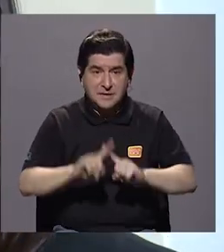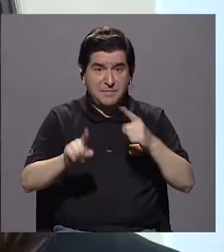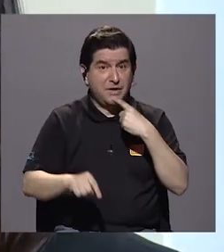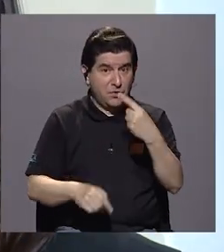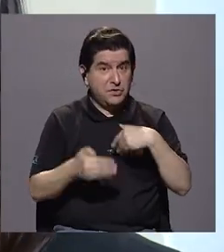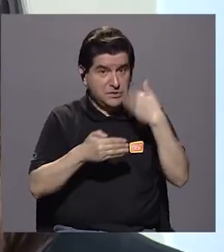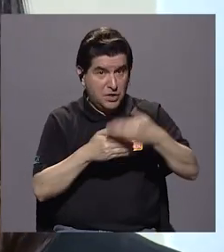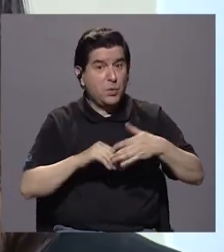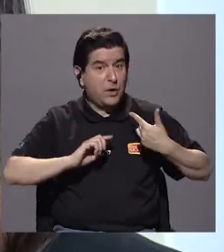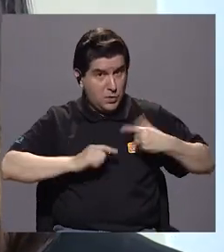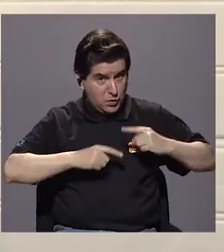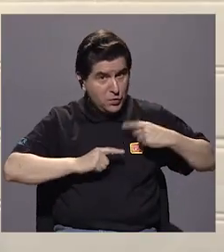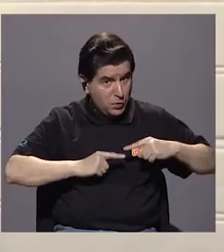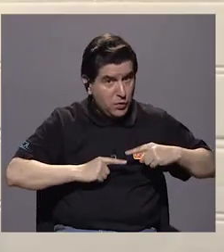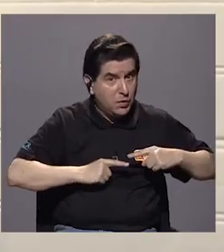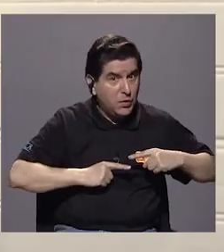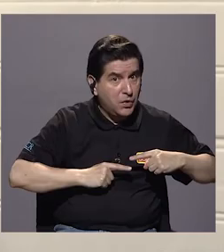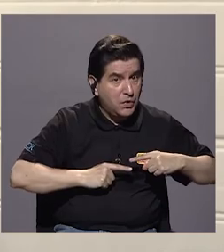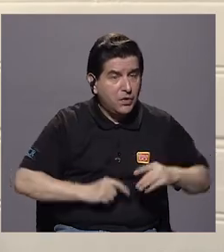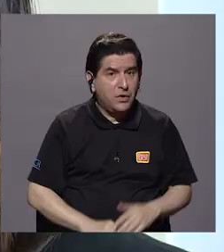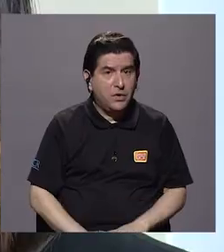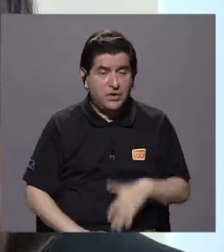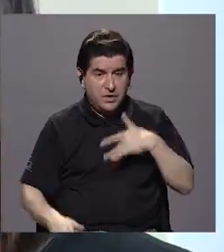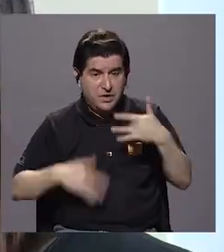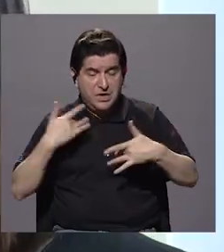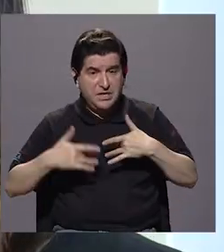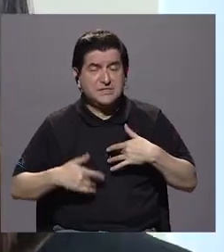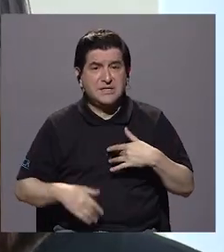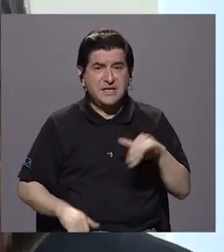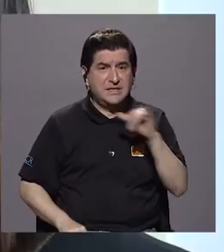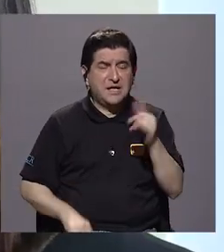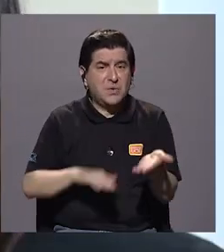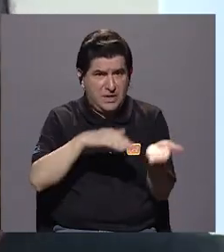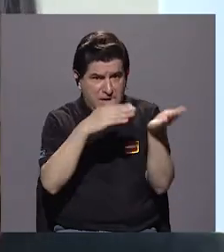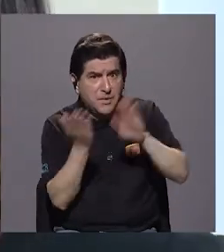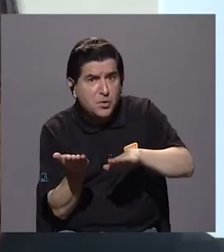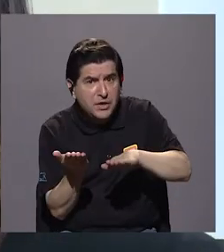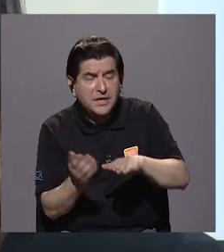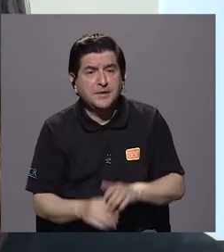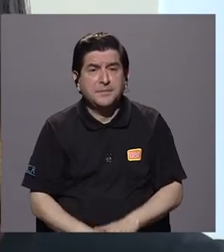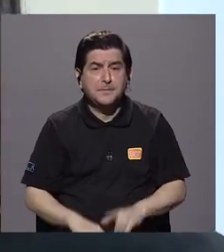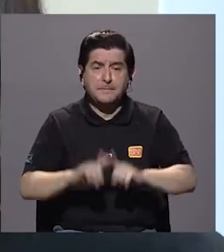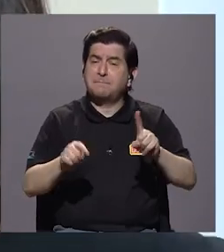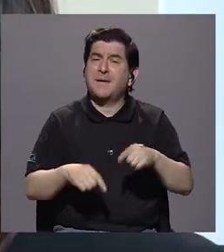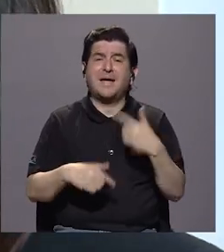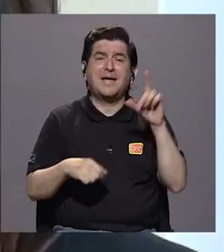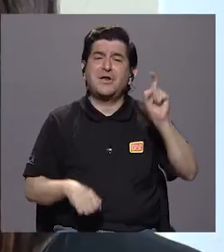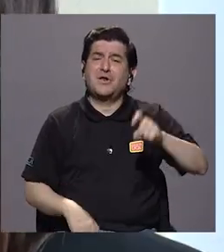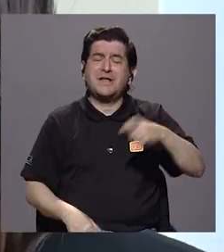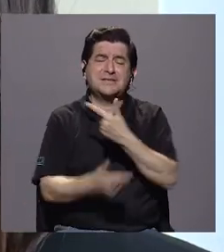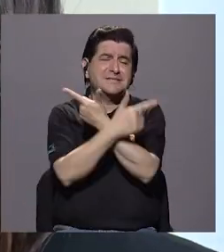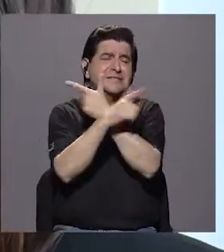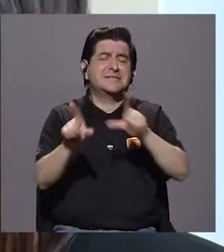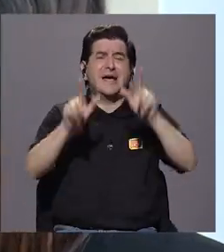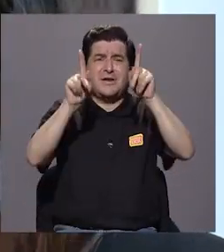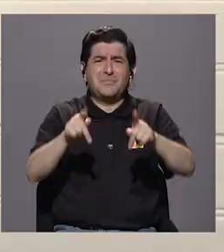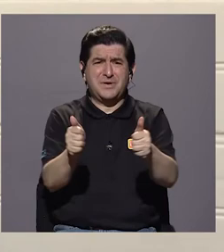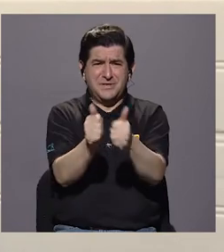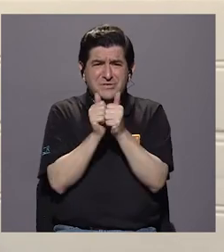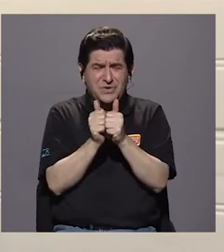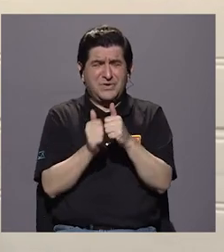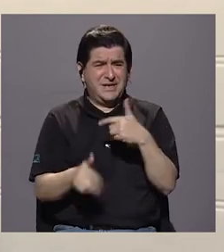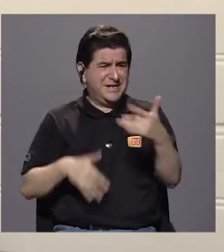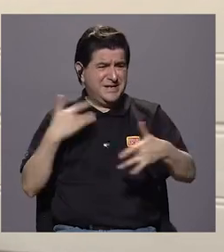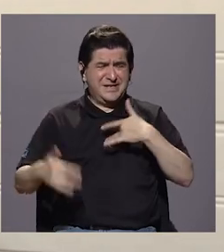claro. Y dice que siente que se va a morir. Pero hay que soltar. Si ya la persona que está con nosotros no se siente